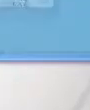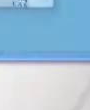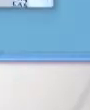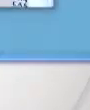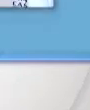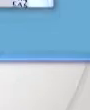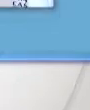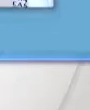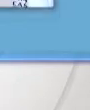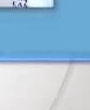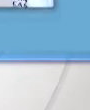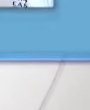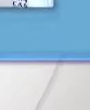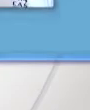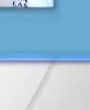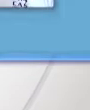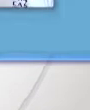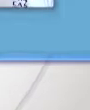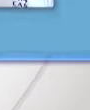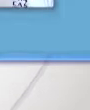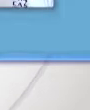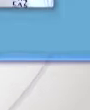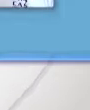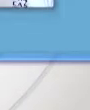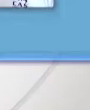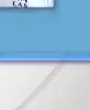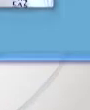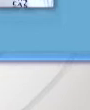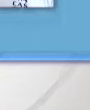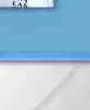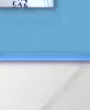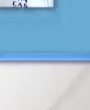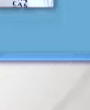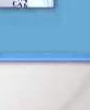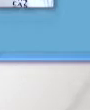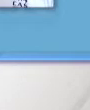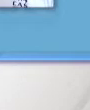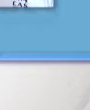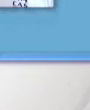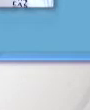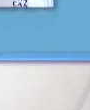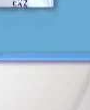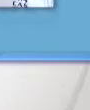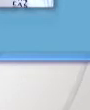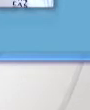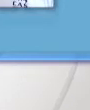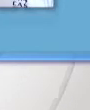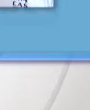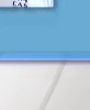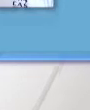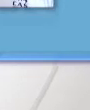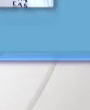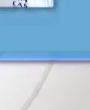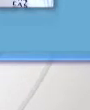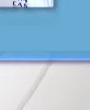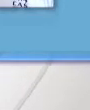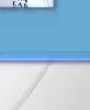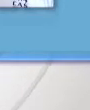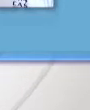marius kolf historiador y máster en artes director del comité anti tauromaquia internacional